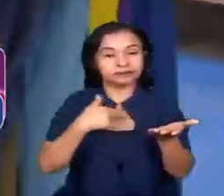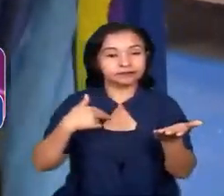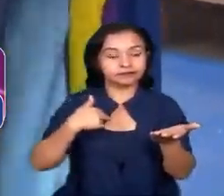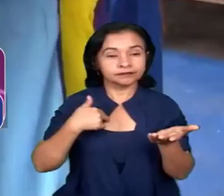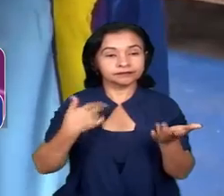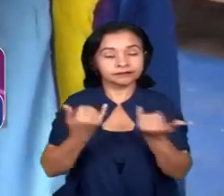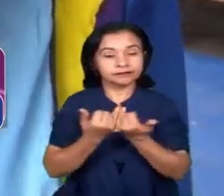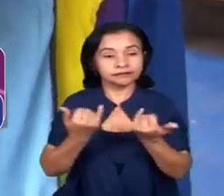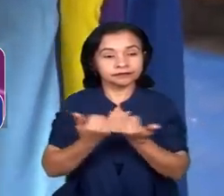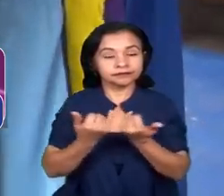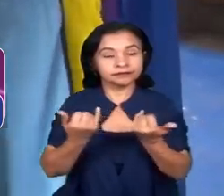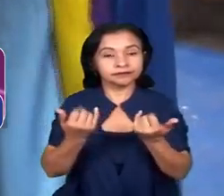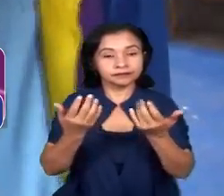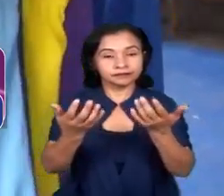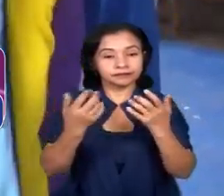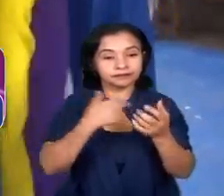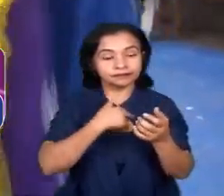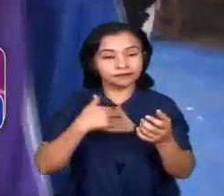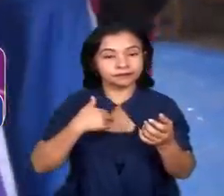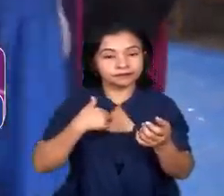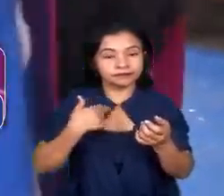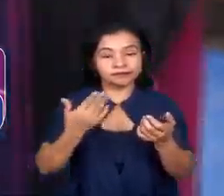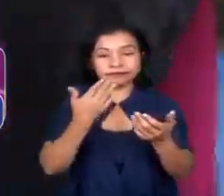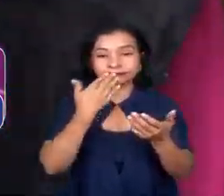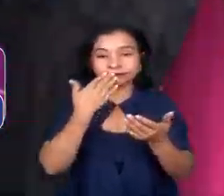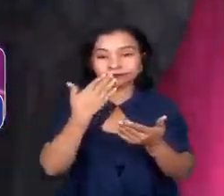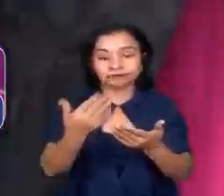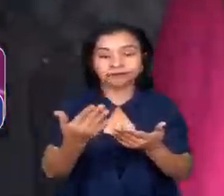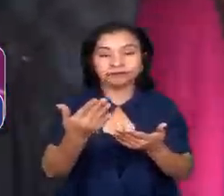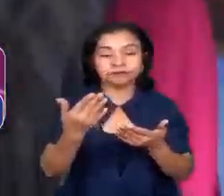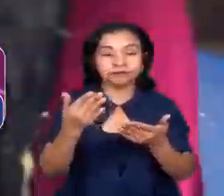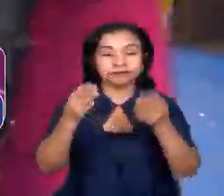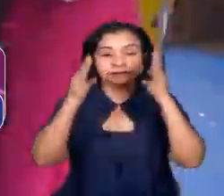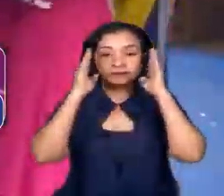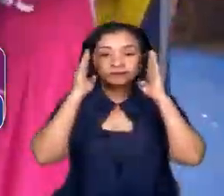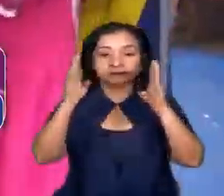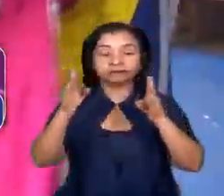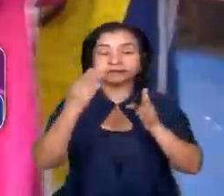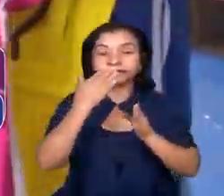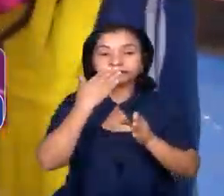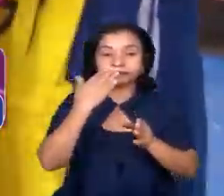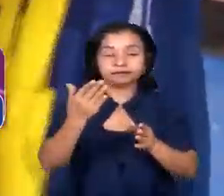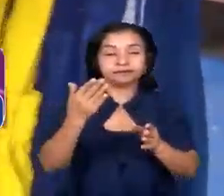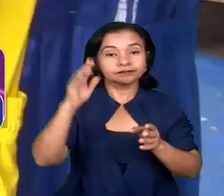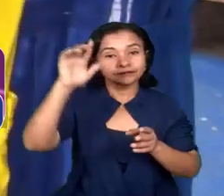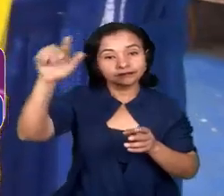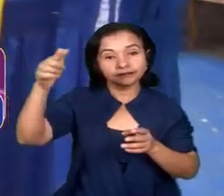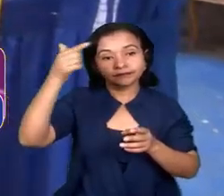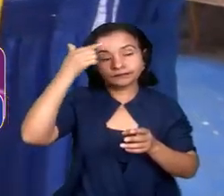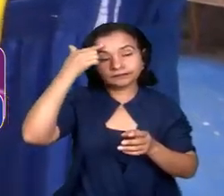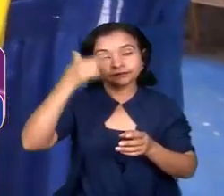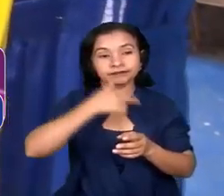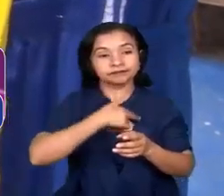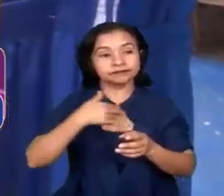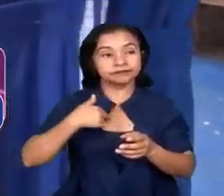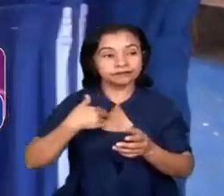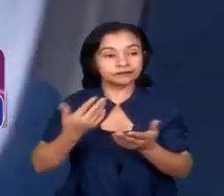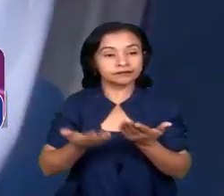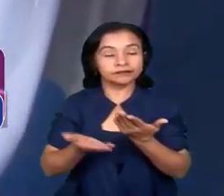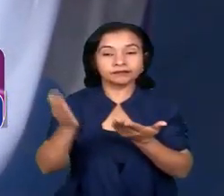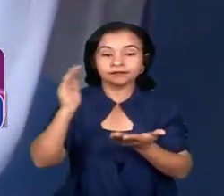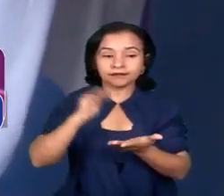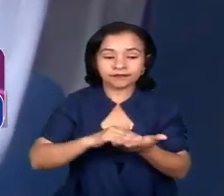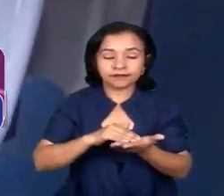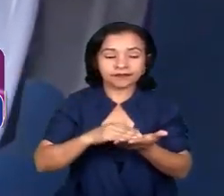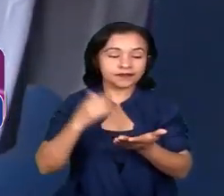incentivando a los comerciantes, tratándole, dándole una buena atención, es lo bueno que el gobierno ha vuelto su mirada,